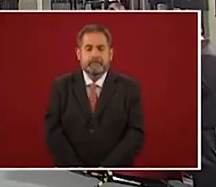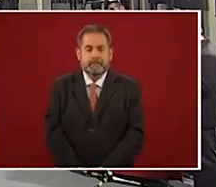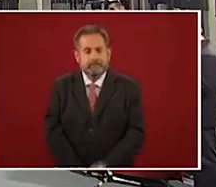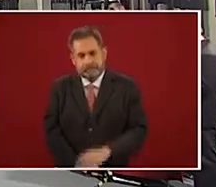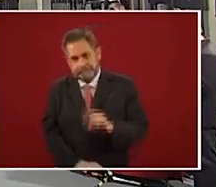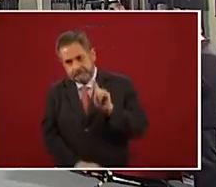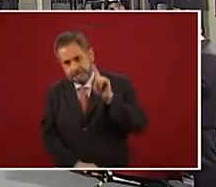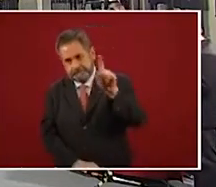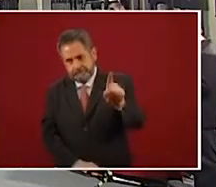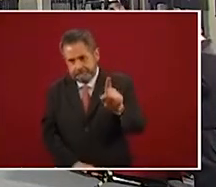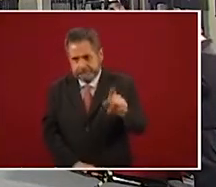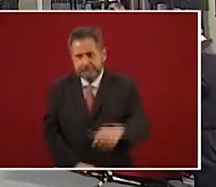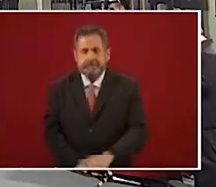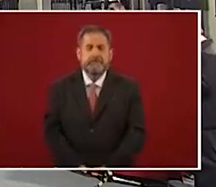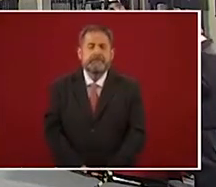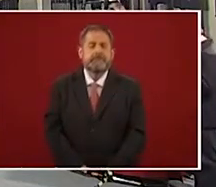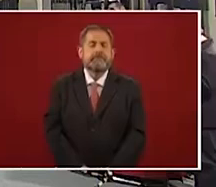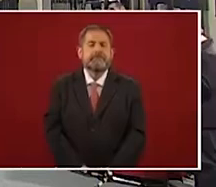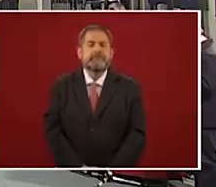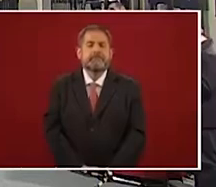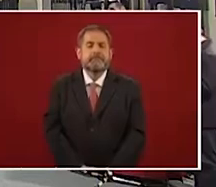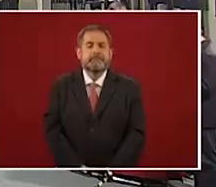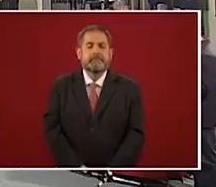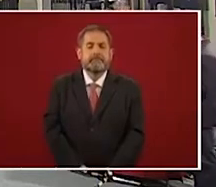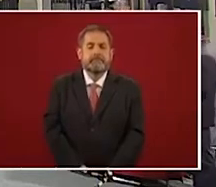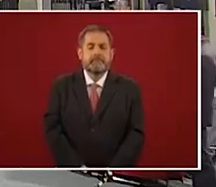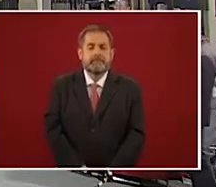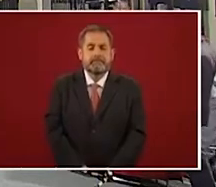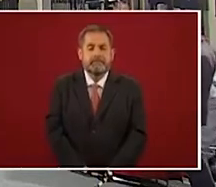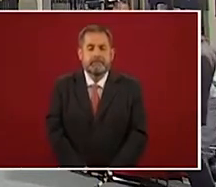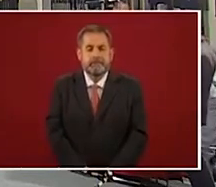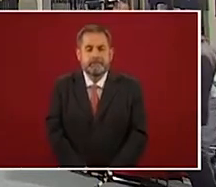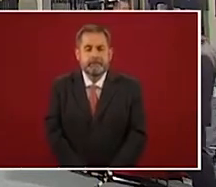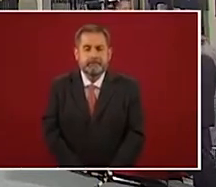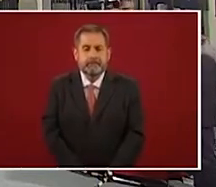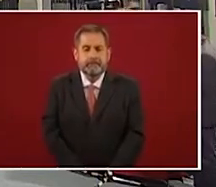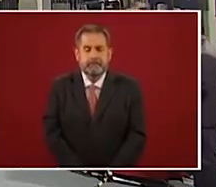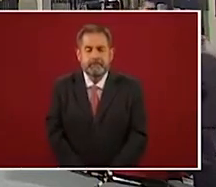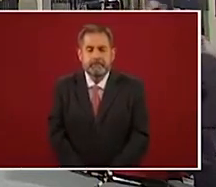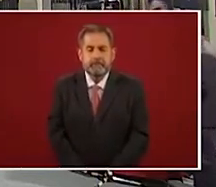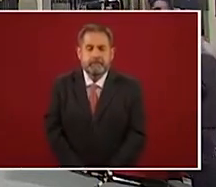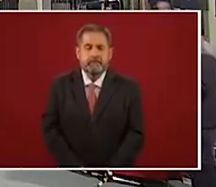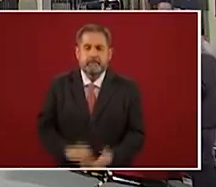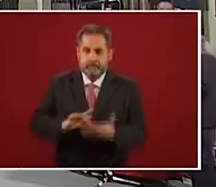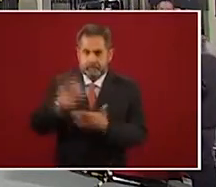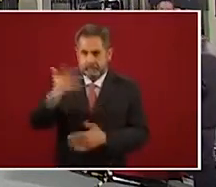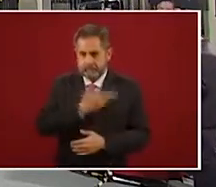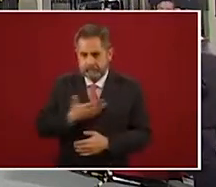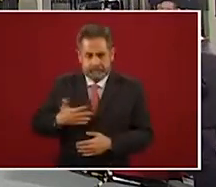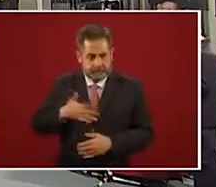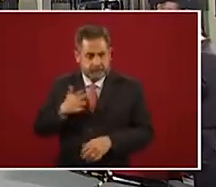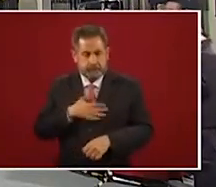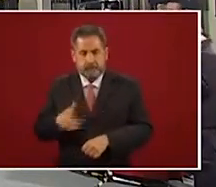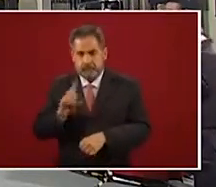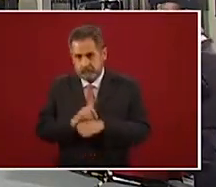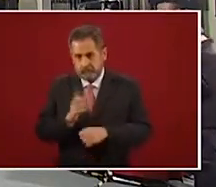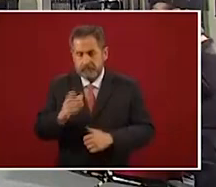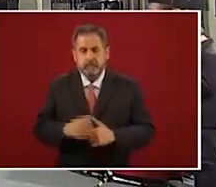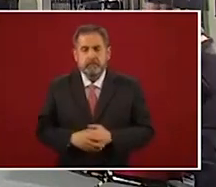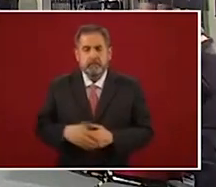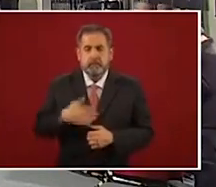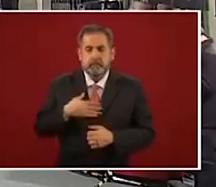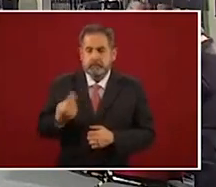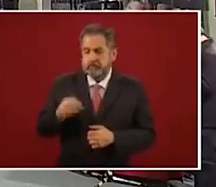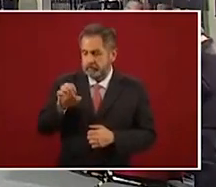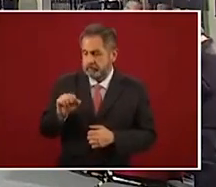Allá atrás, allá atrás. Gracias, presidente. Buenos días. Esteban